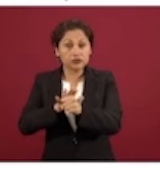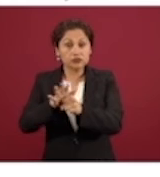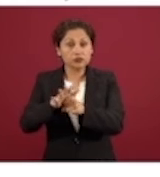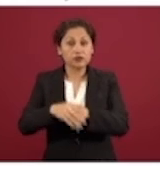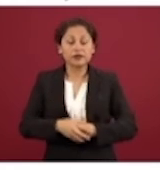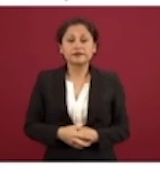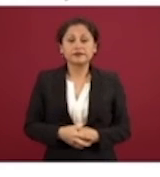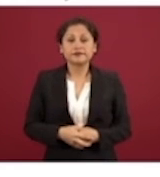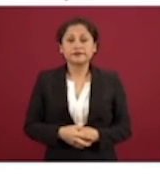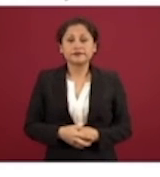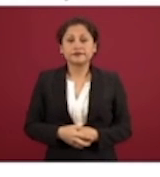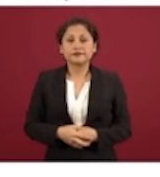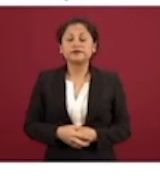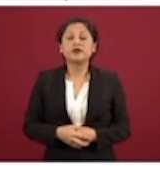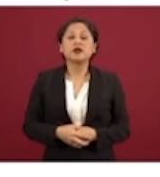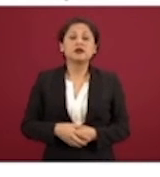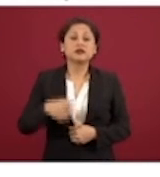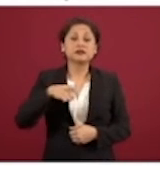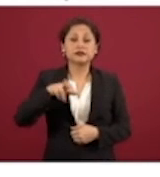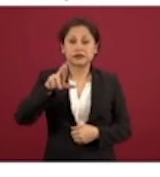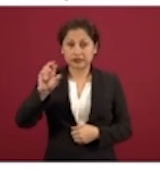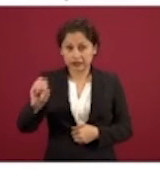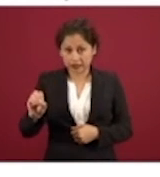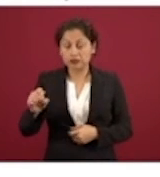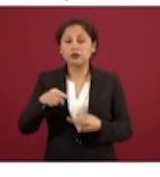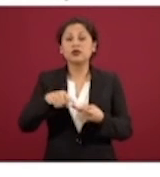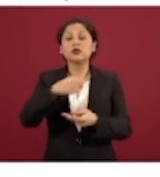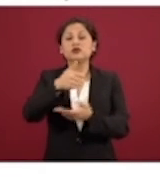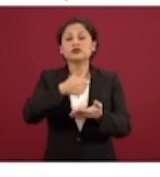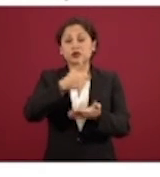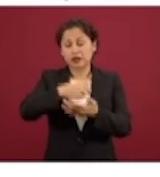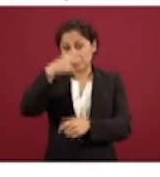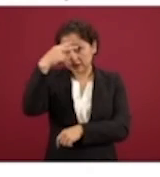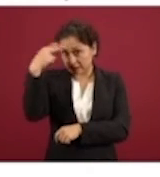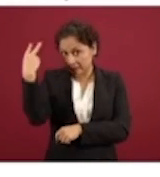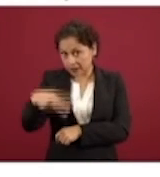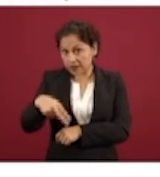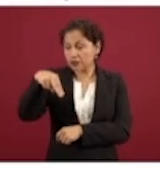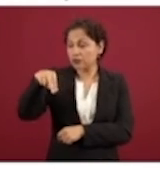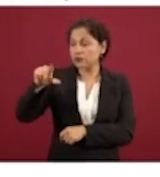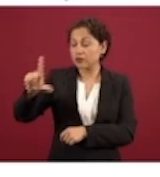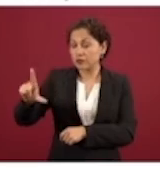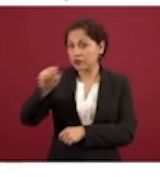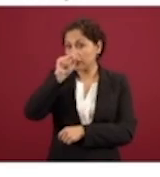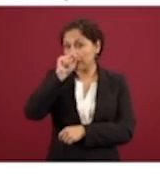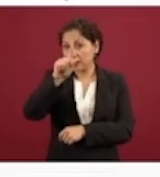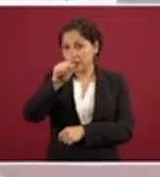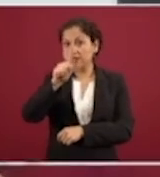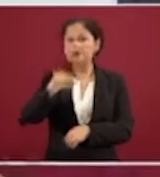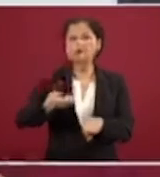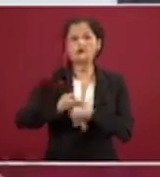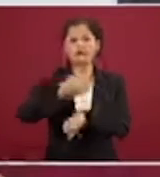ubican en la parte de quintana roo en la ciudad de mexico en nuevo león jalisco estado de